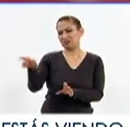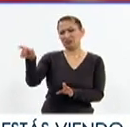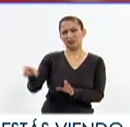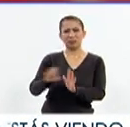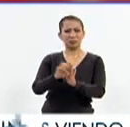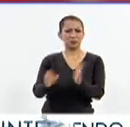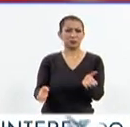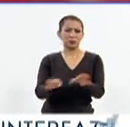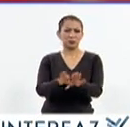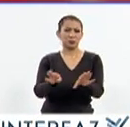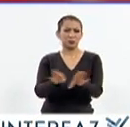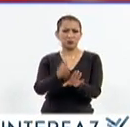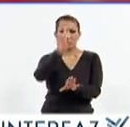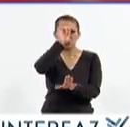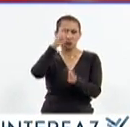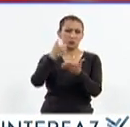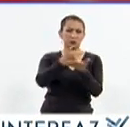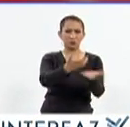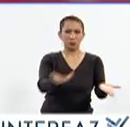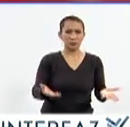ser